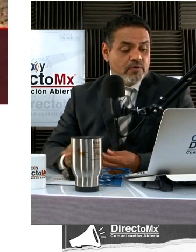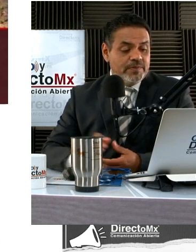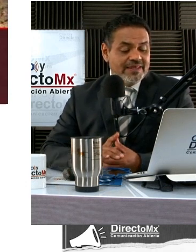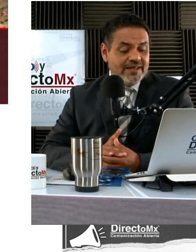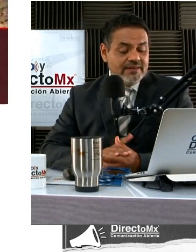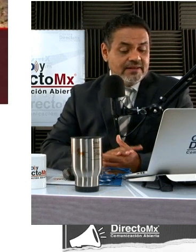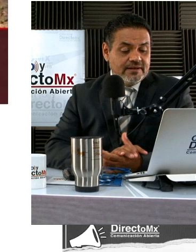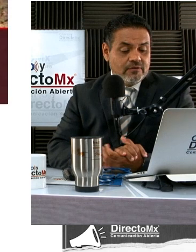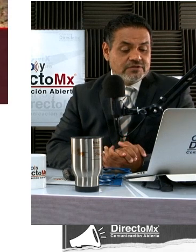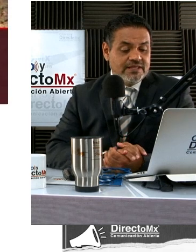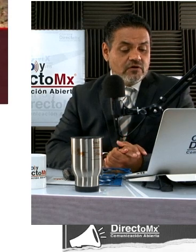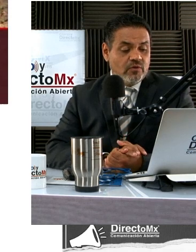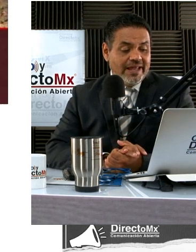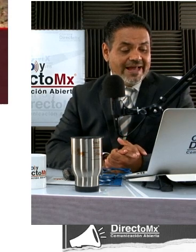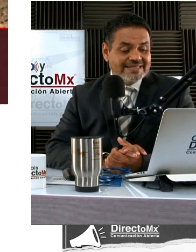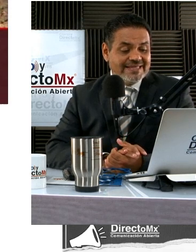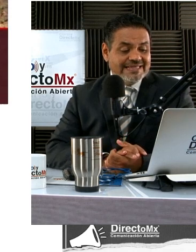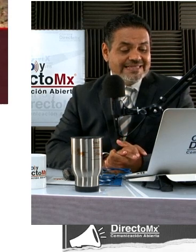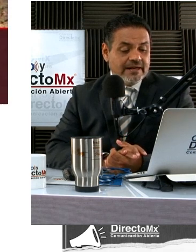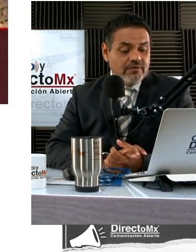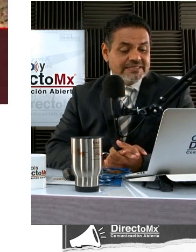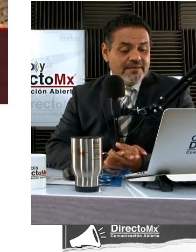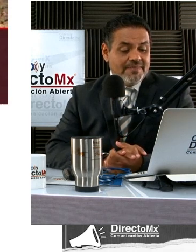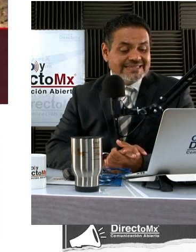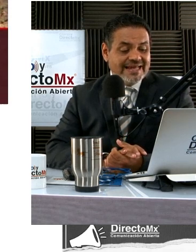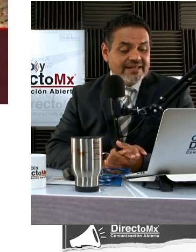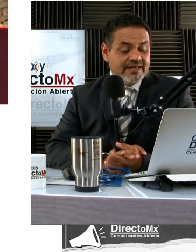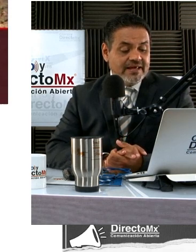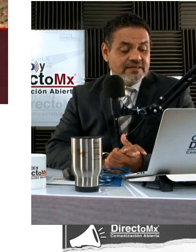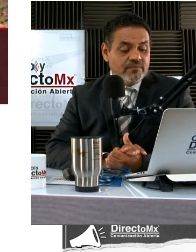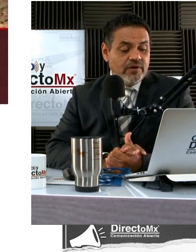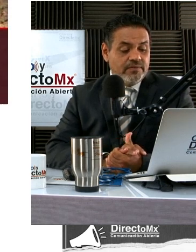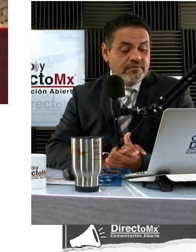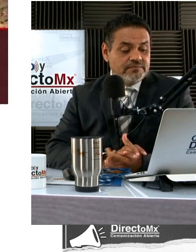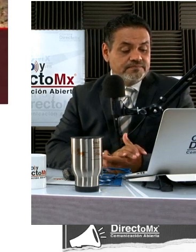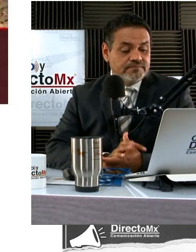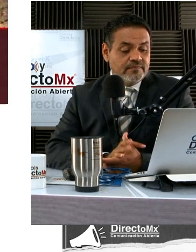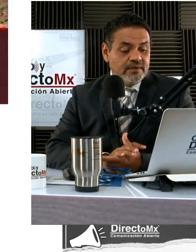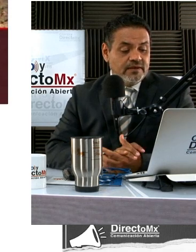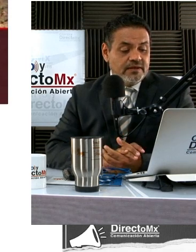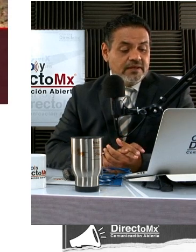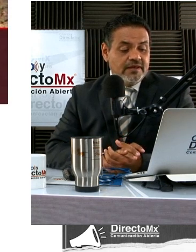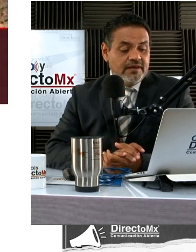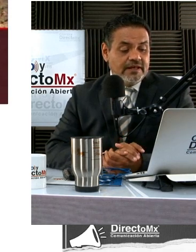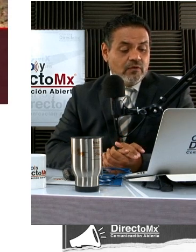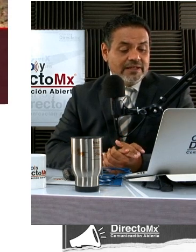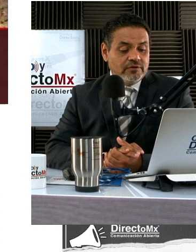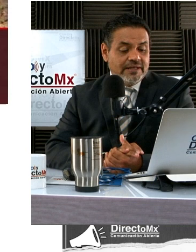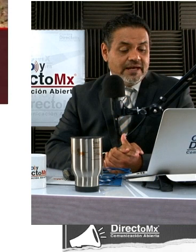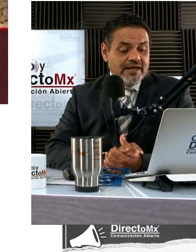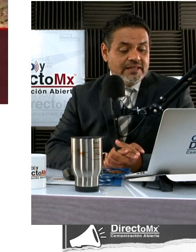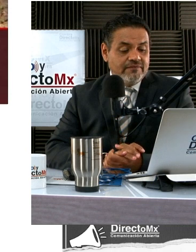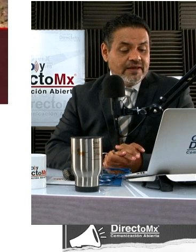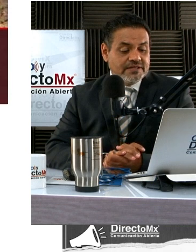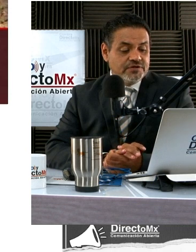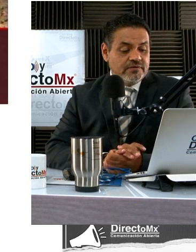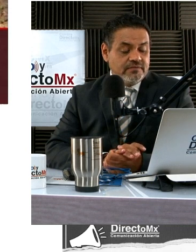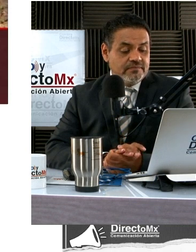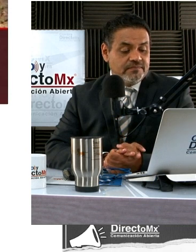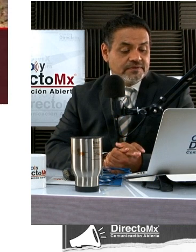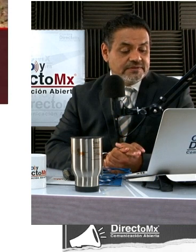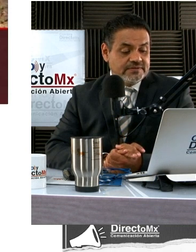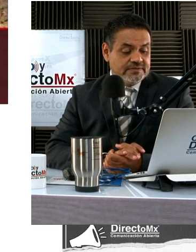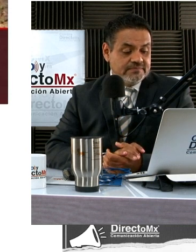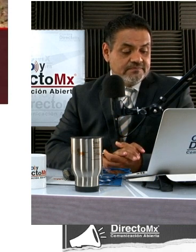la propiedad conocida como la casa del cerro es la más grande que hay en el pueblo y en lo alto de la edificación